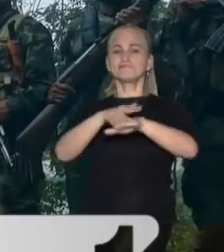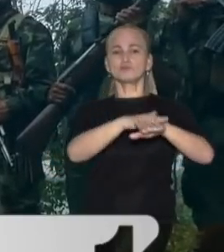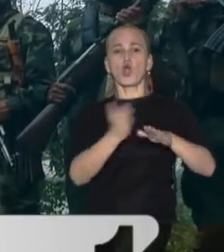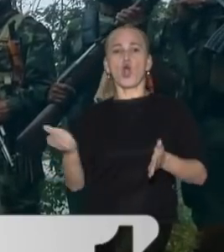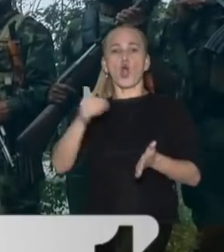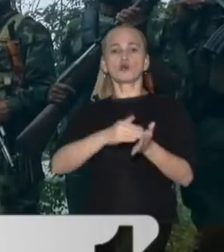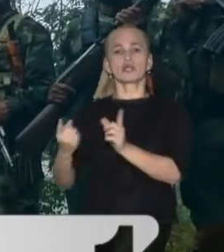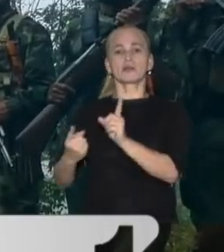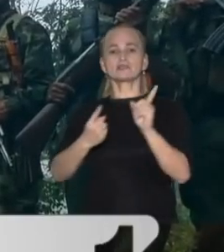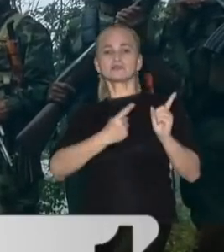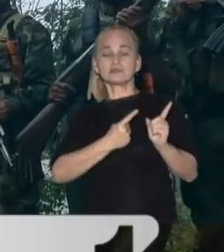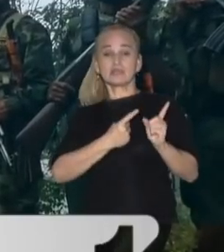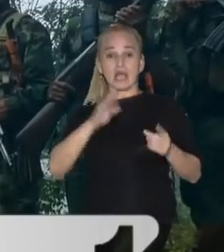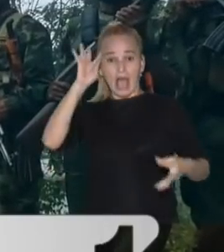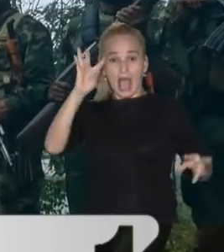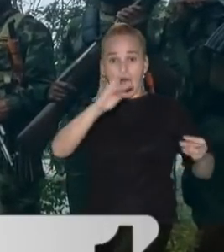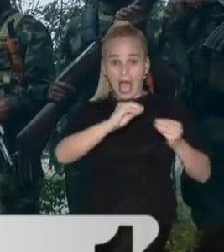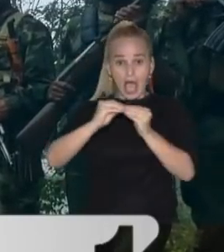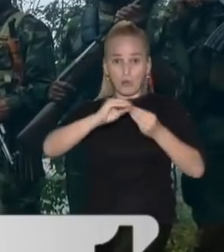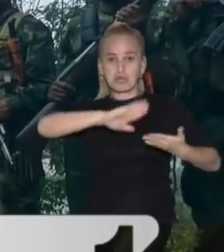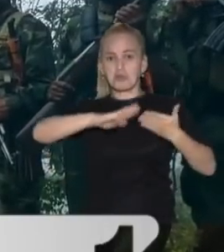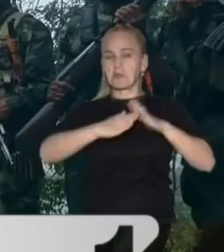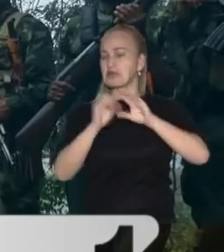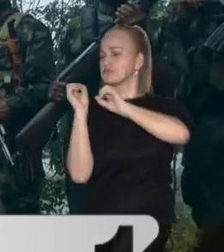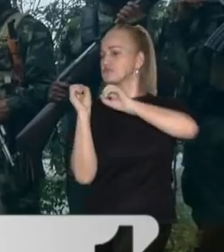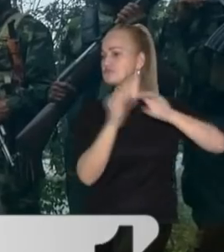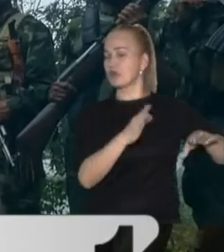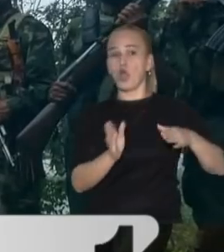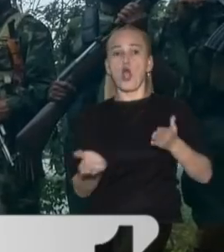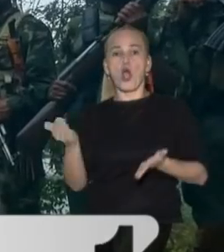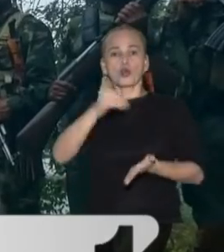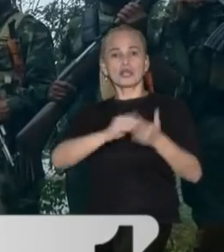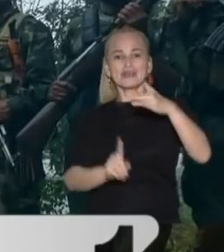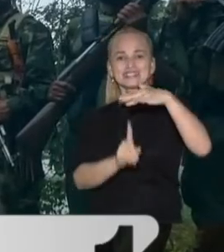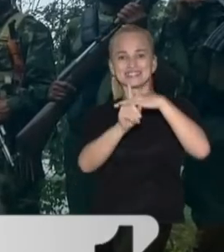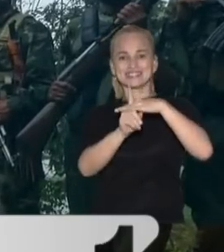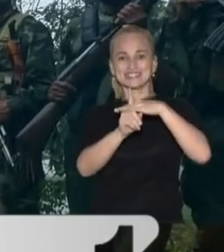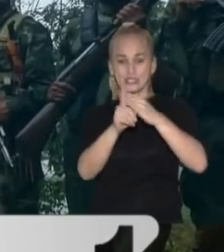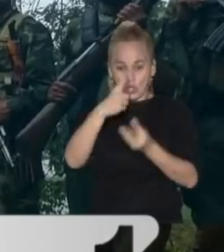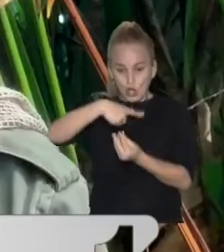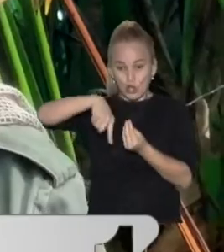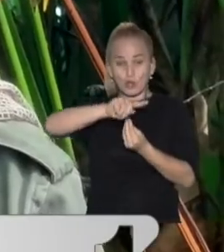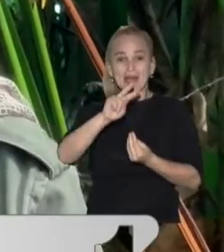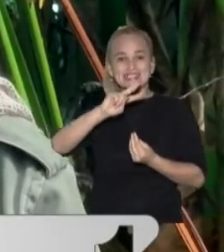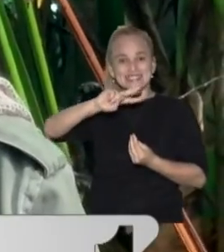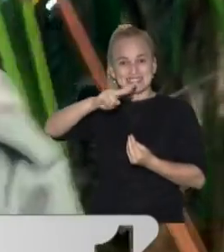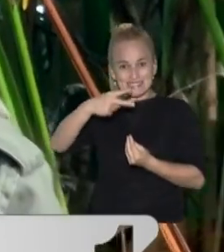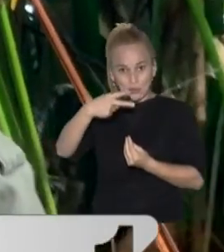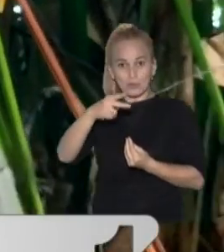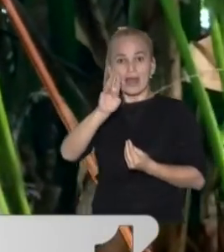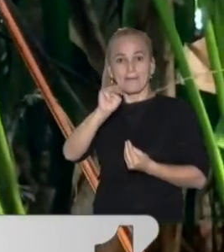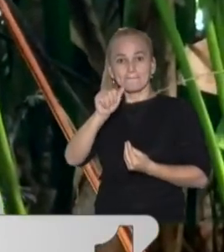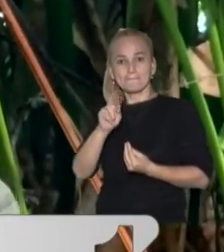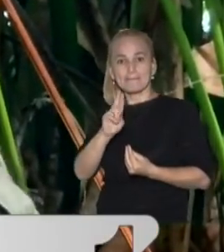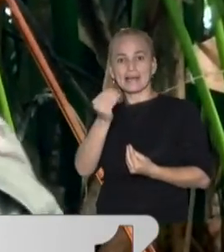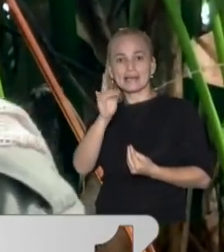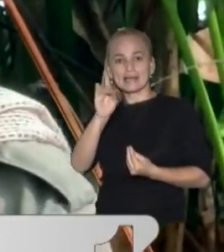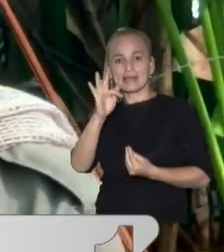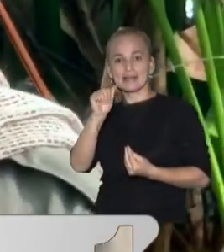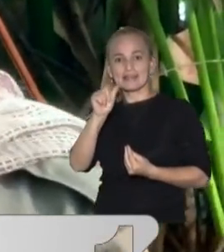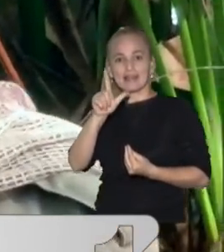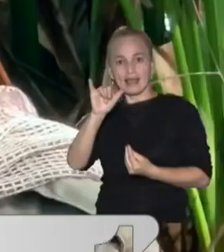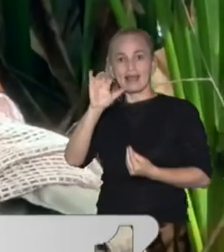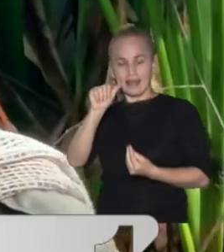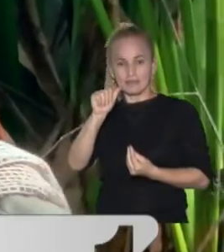por completo el acuerdo de paz y que iban a fundar este grupo que se llamó Segunda Marquetalia, un grupo que ellos en estos